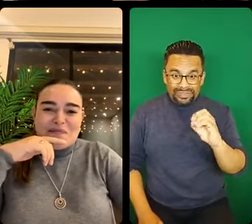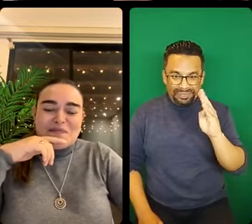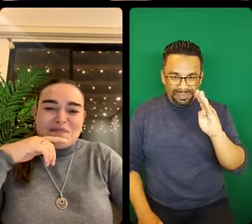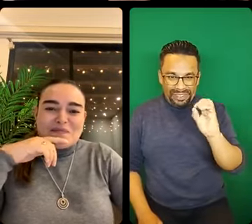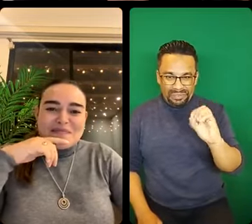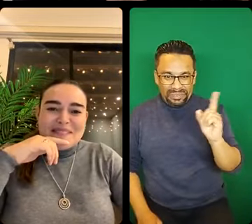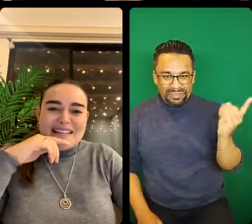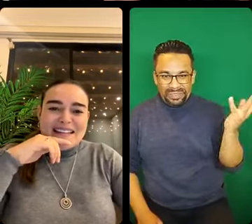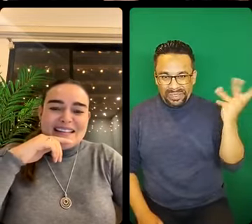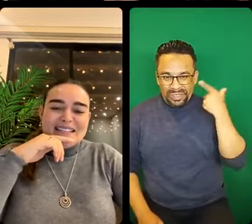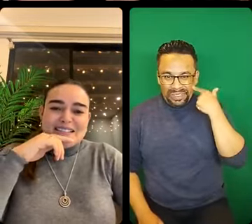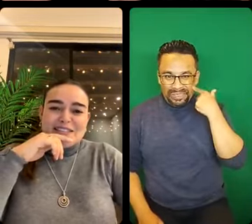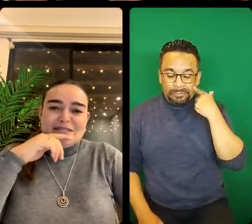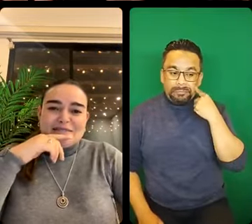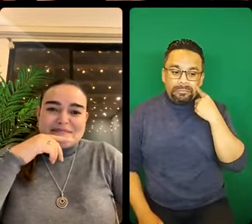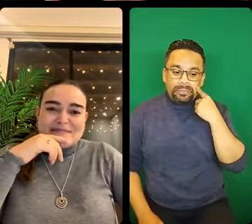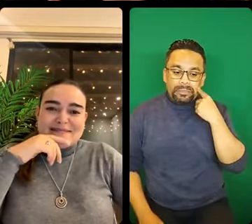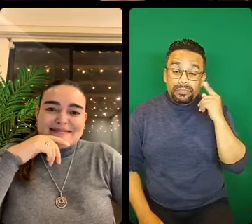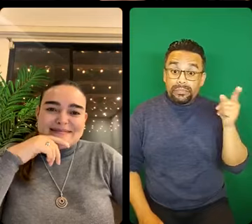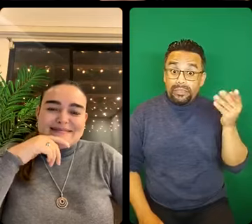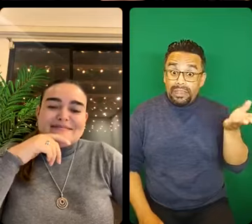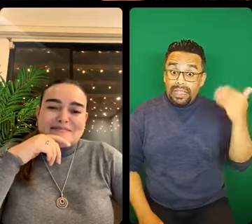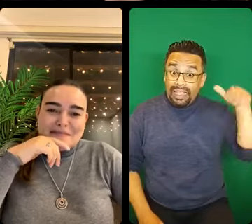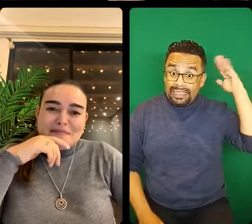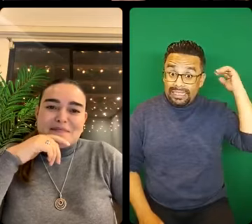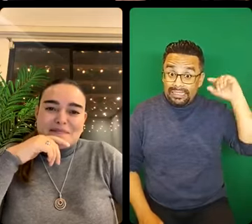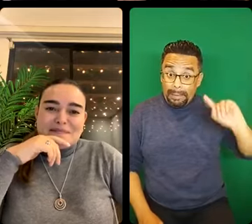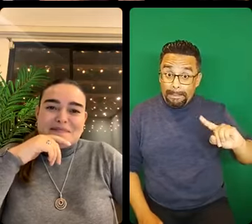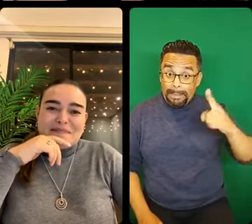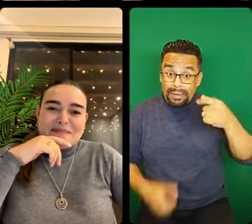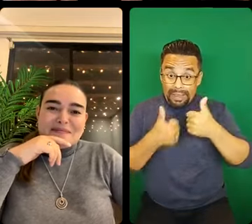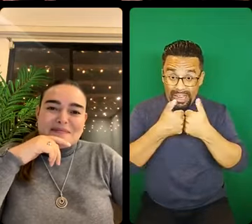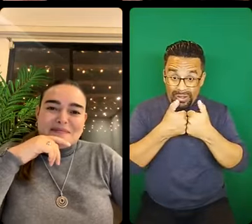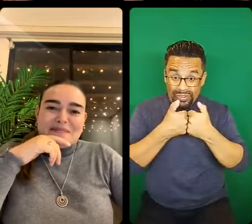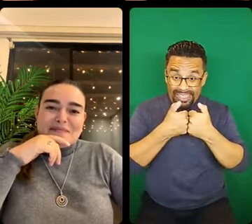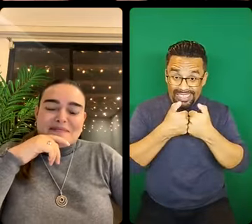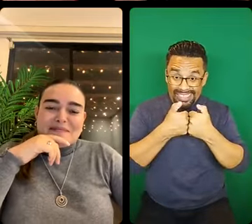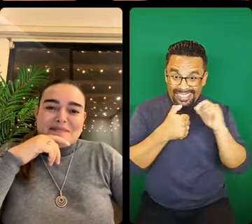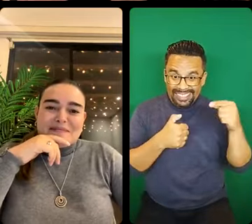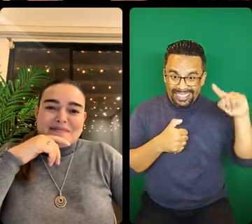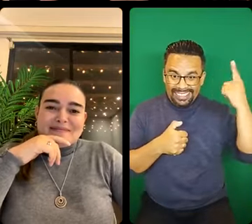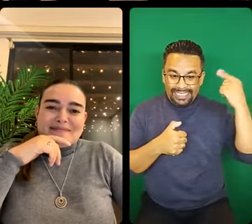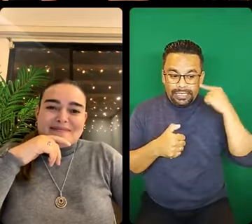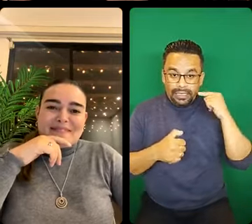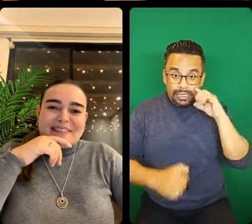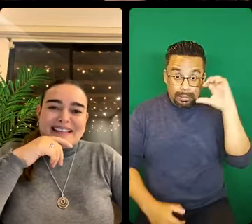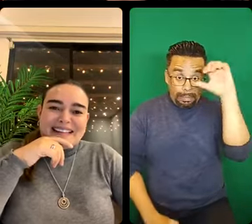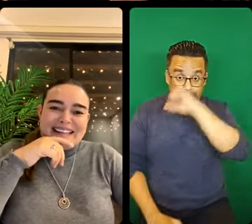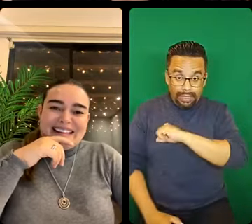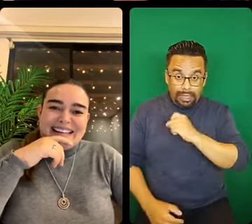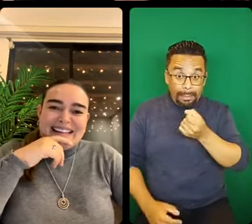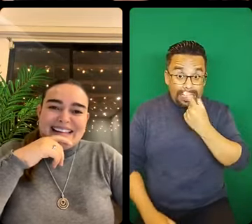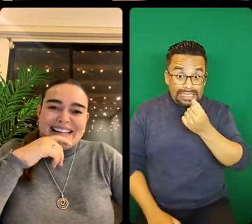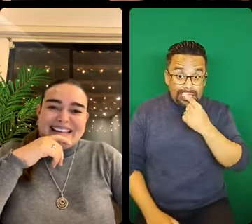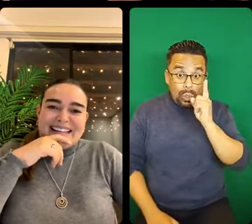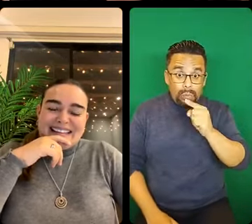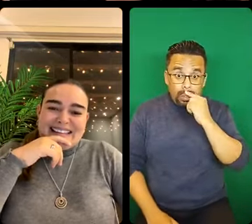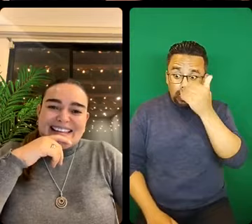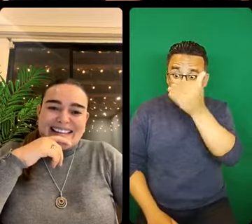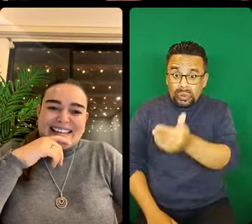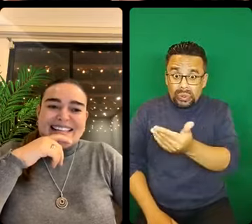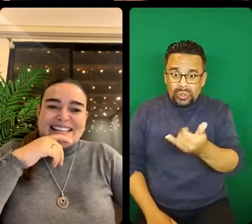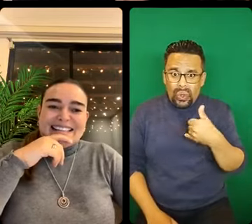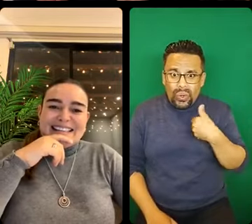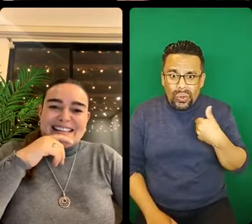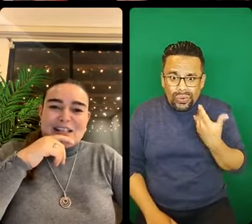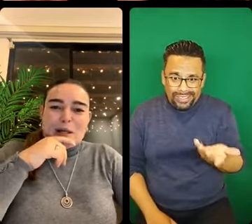Mi esposo me contaba que cuando él tuvo su primera novia, a él le para que a ella no le pillaran las pastillas, porque estaban muy chiquitos, eran